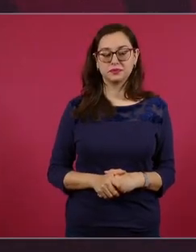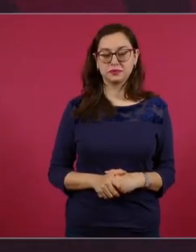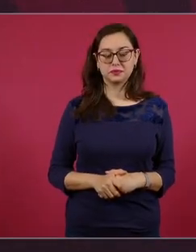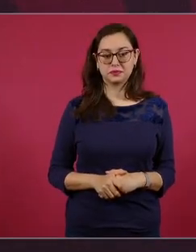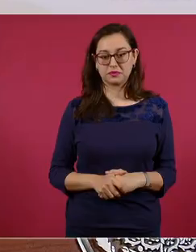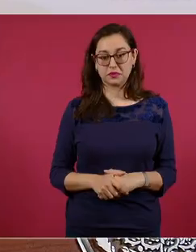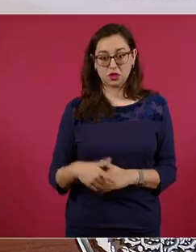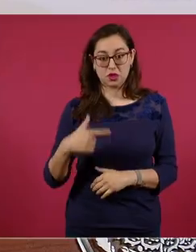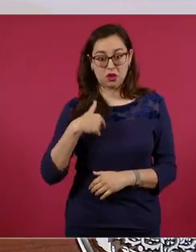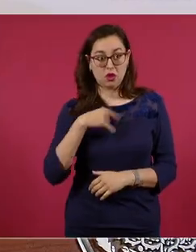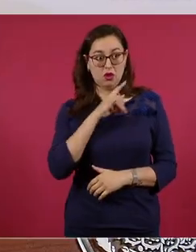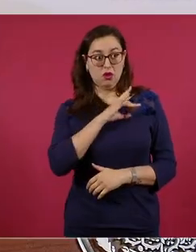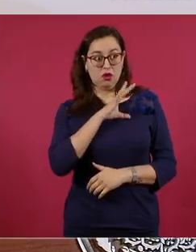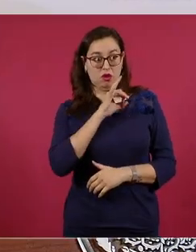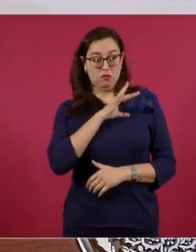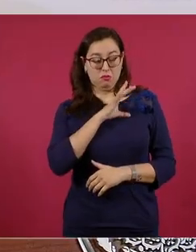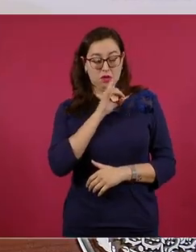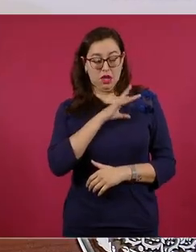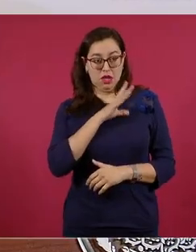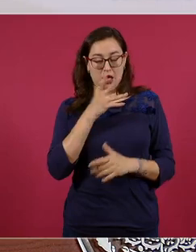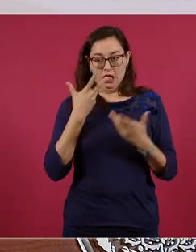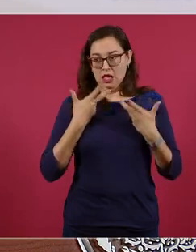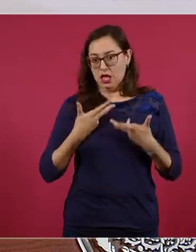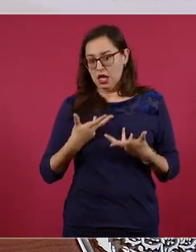por amenaza o por temor,